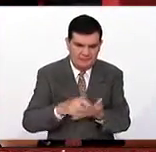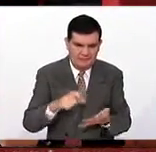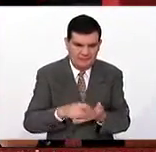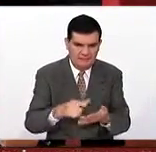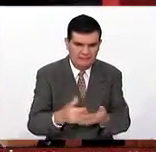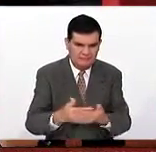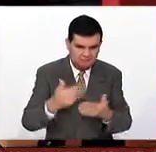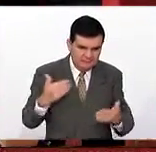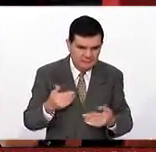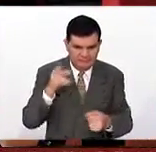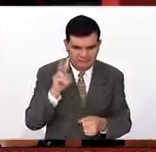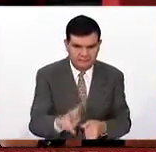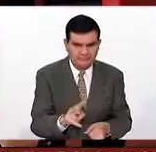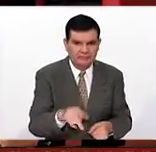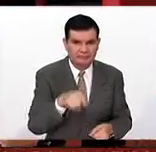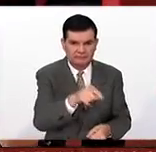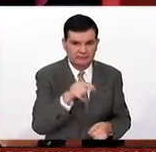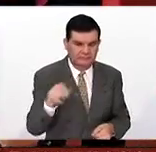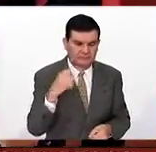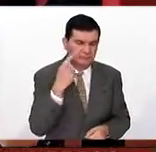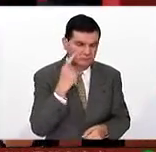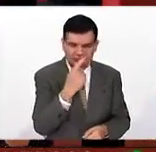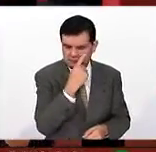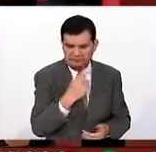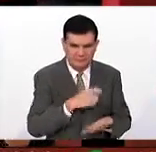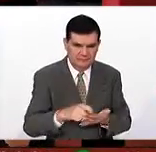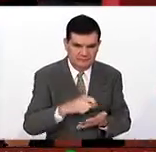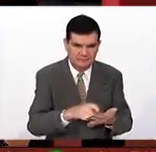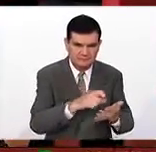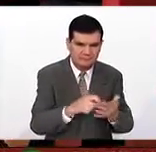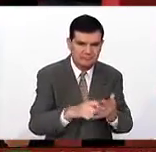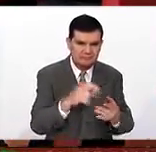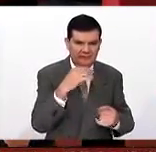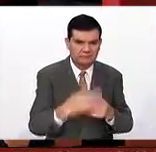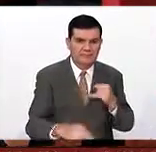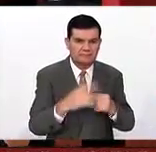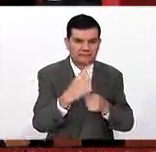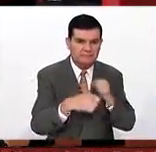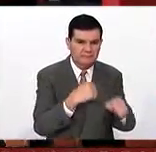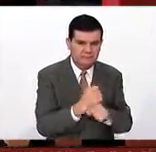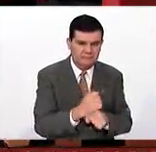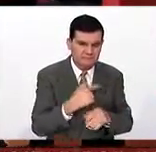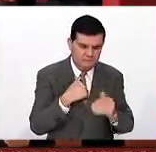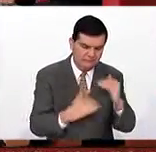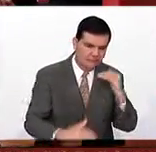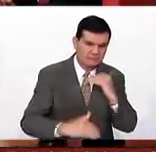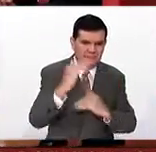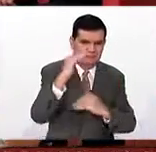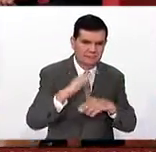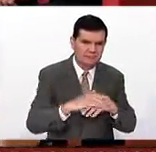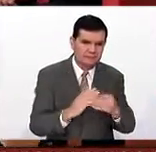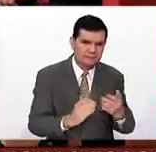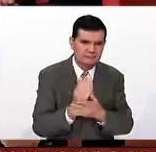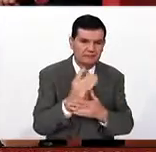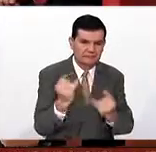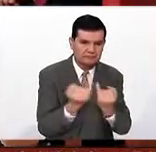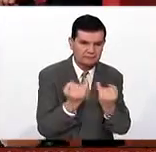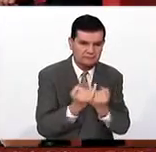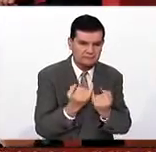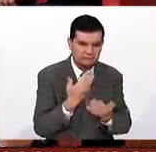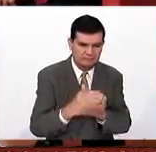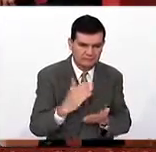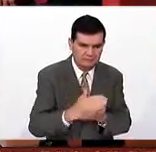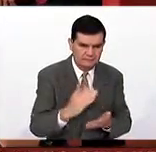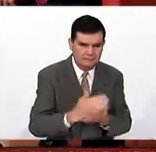prioritarias realmente o estos gustos que uno se quiere dar a finales de año pero que no rebasen las capacidades de uno pero también están los créditos